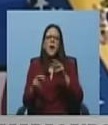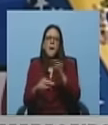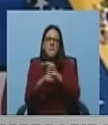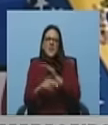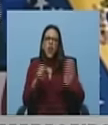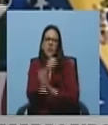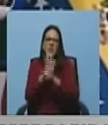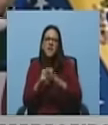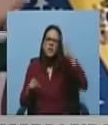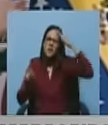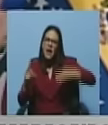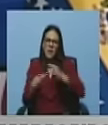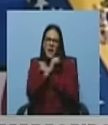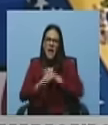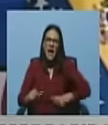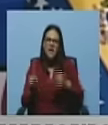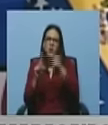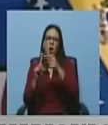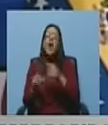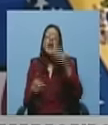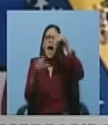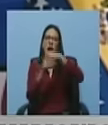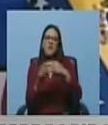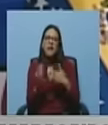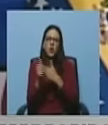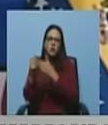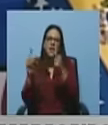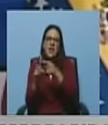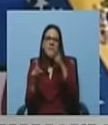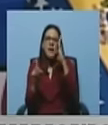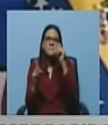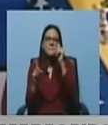en la Comandancia del Ejército, mientras él estuvo al frente de esos cargos.